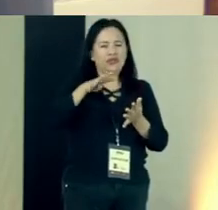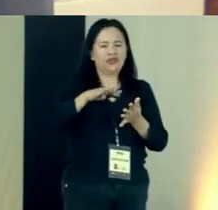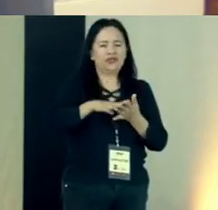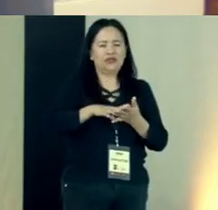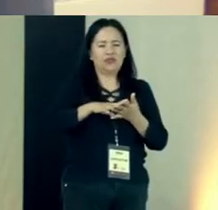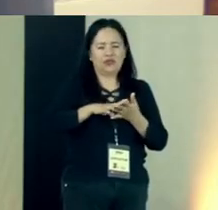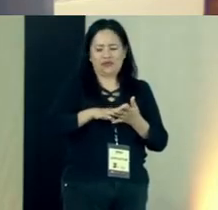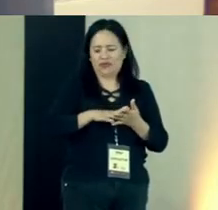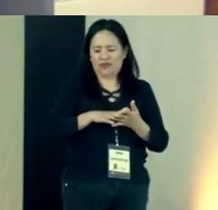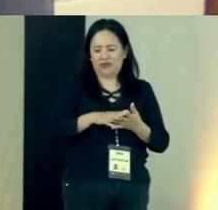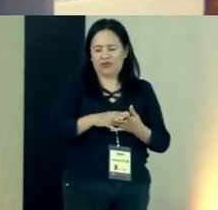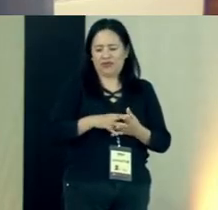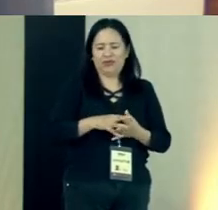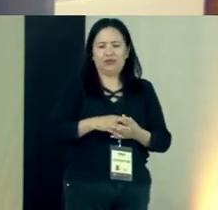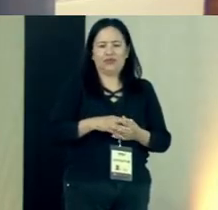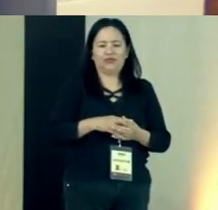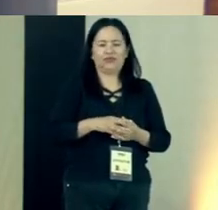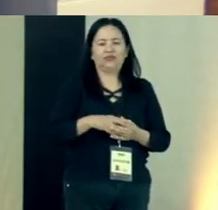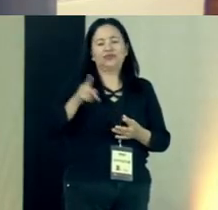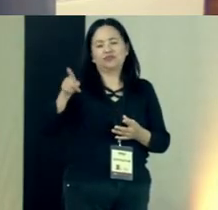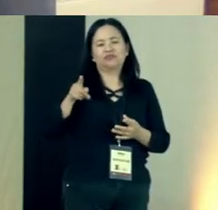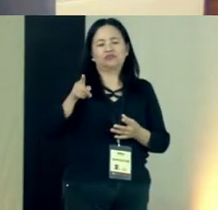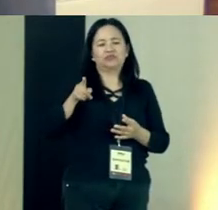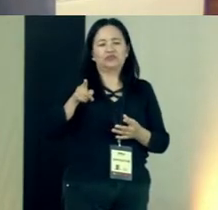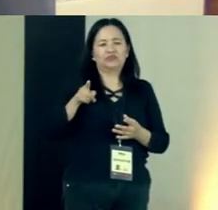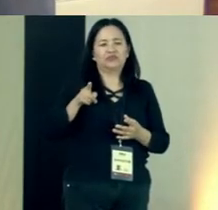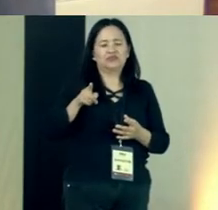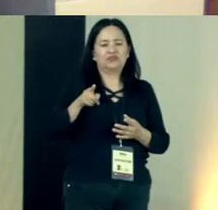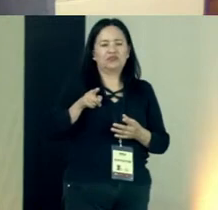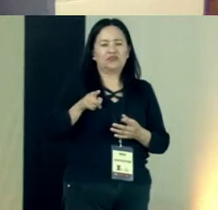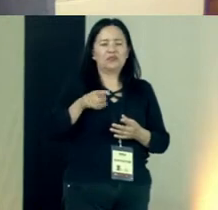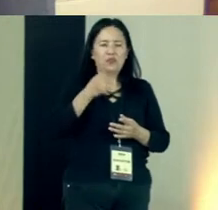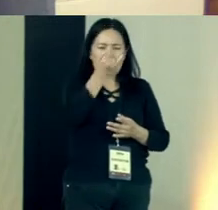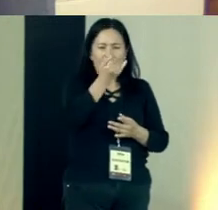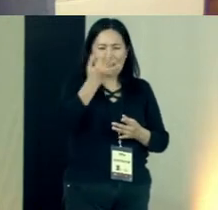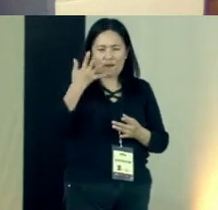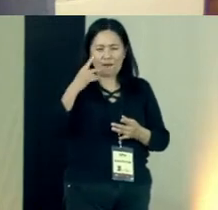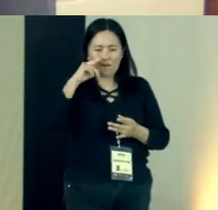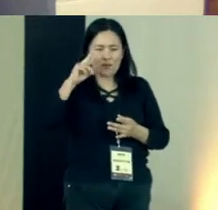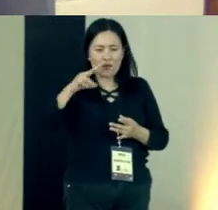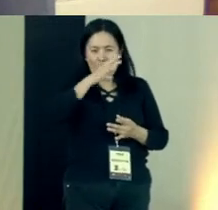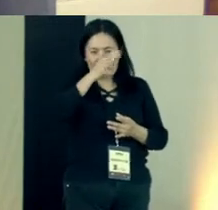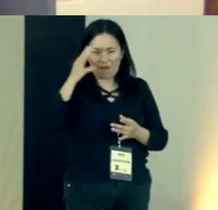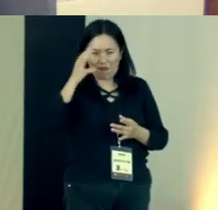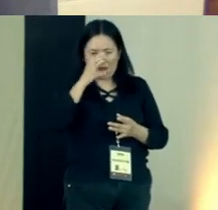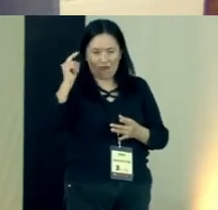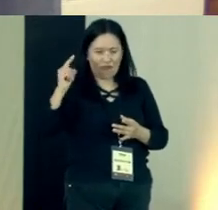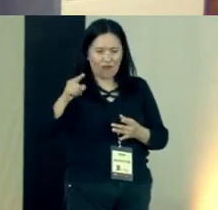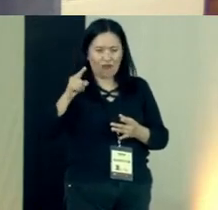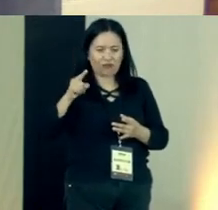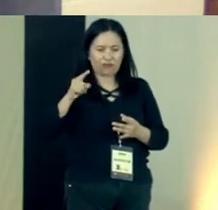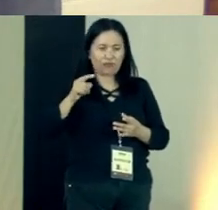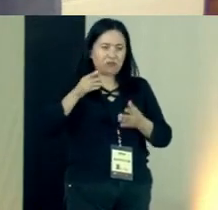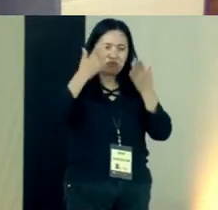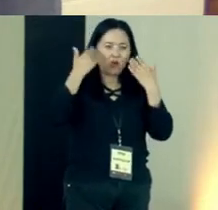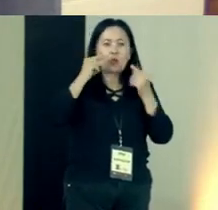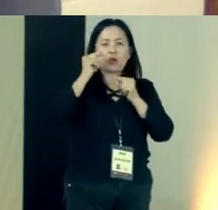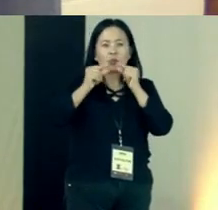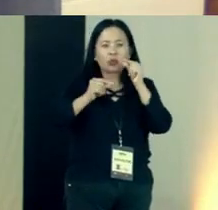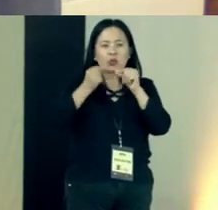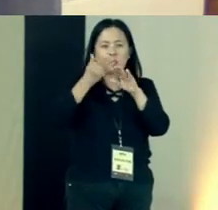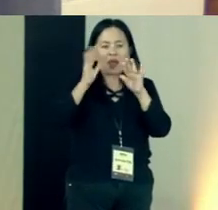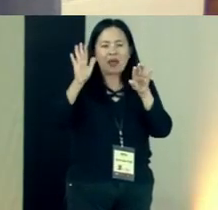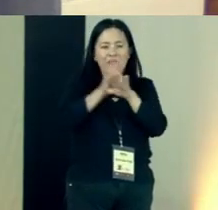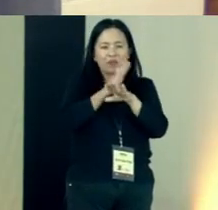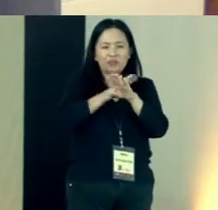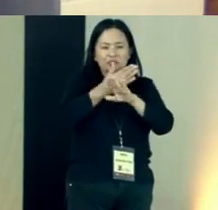Palmares, que decidió iniciar este movimiento porque la imagen de Machado de Assis se había clareado a lo largo del tiempo, se había